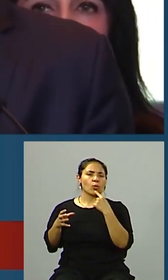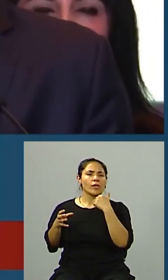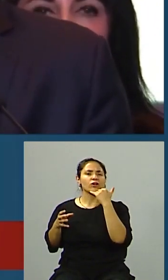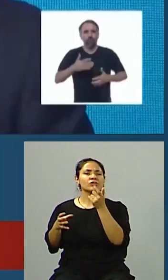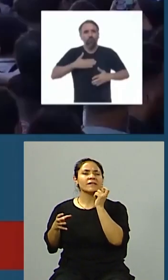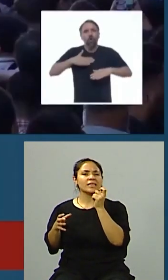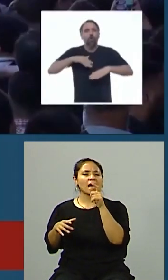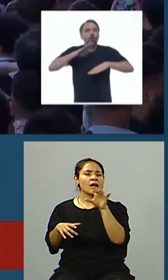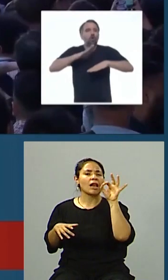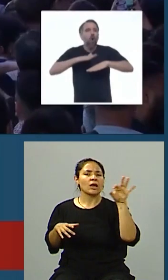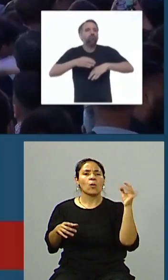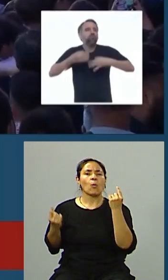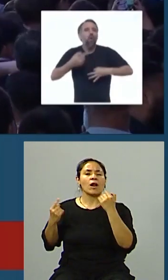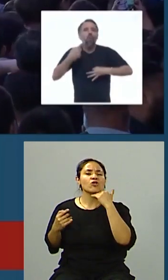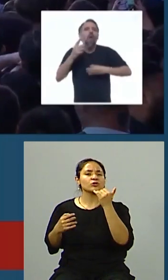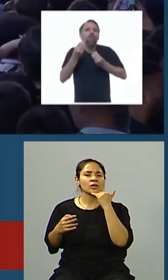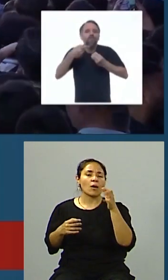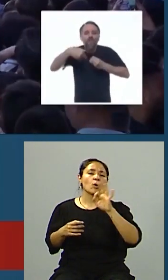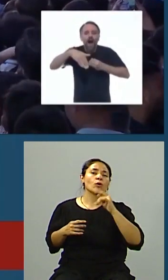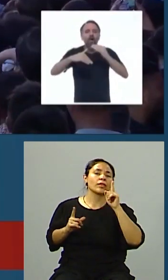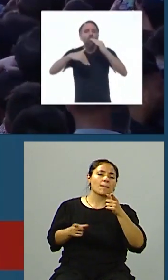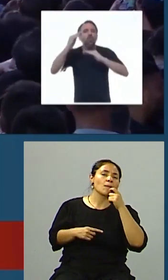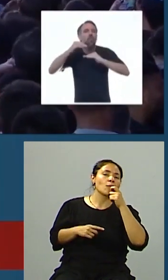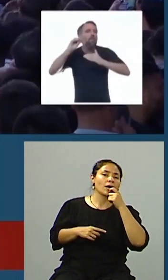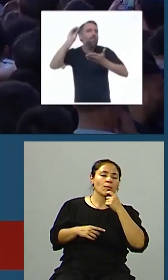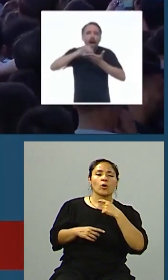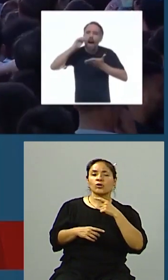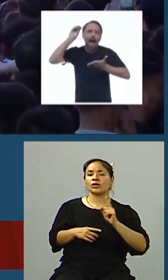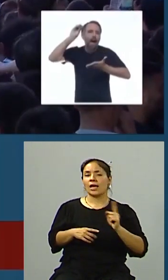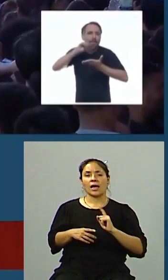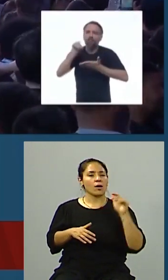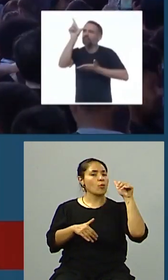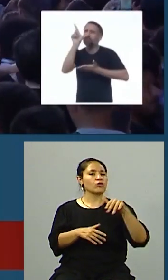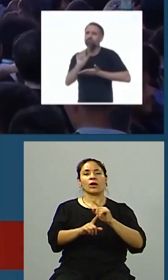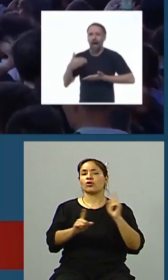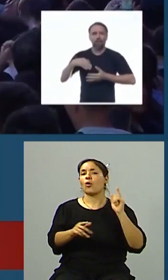que dicen ausentarse el próximo 19, supera, más